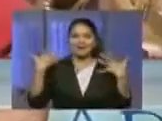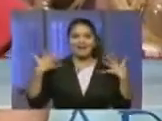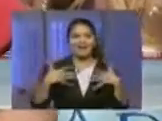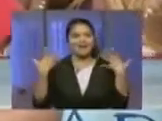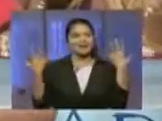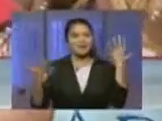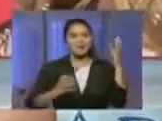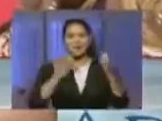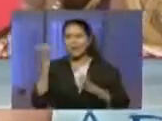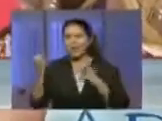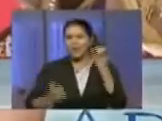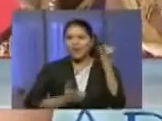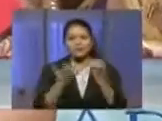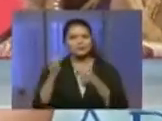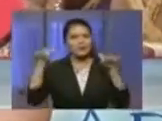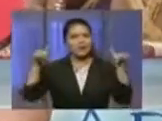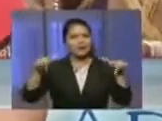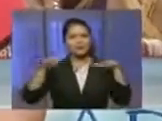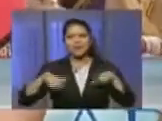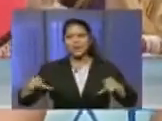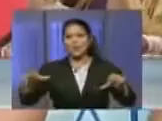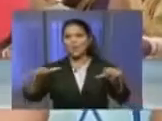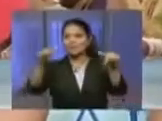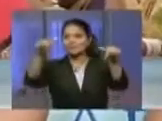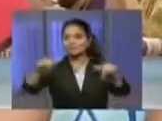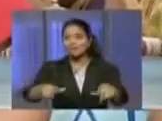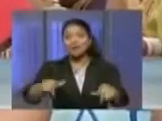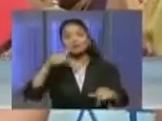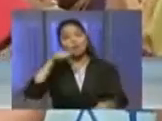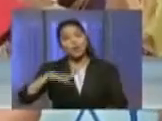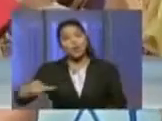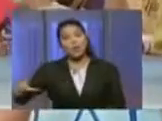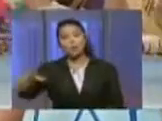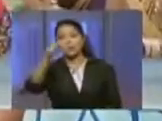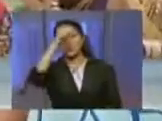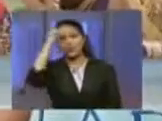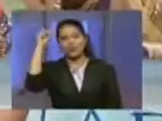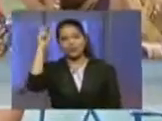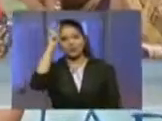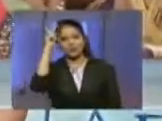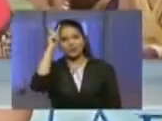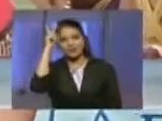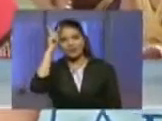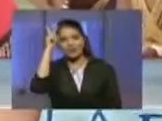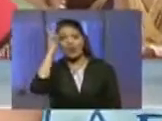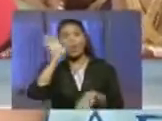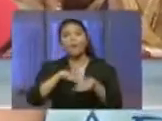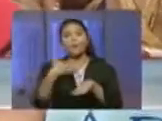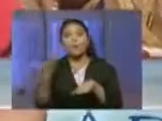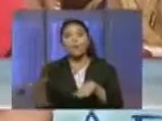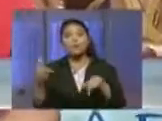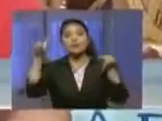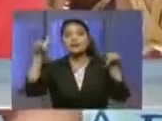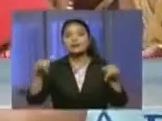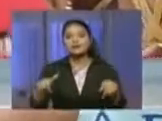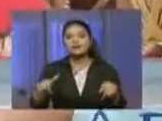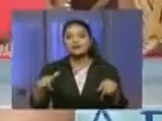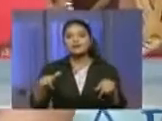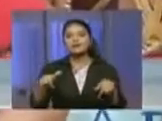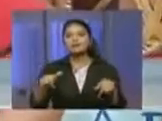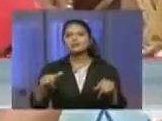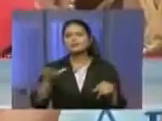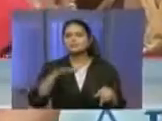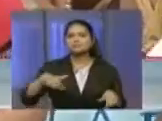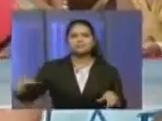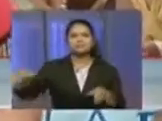emoción en este espacio territorial de los pueblos indígenas de la amazonas porque se ha convertido Puerto ayacucho y sobre